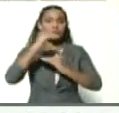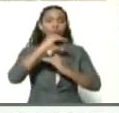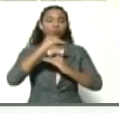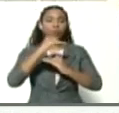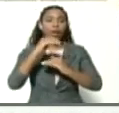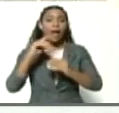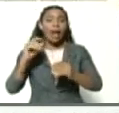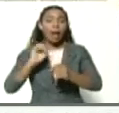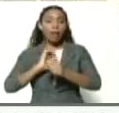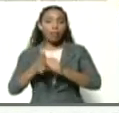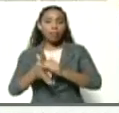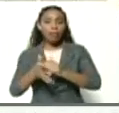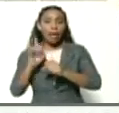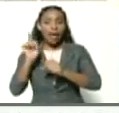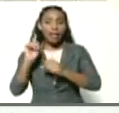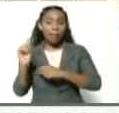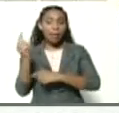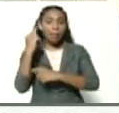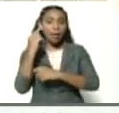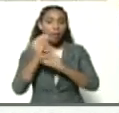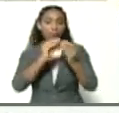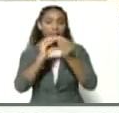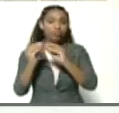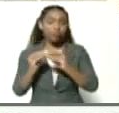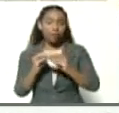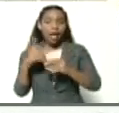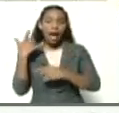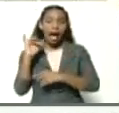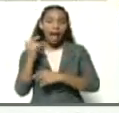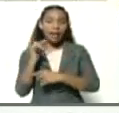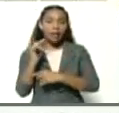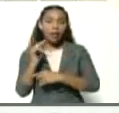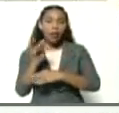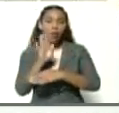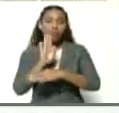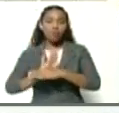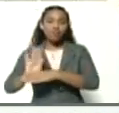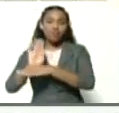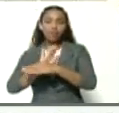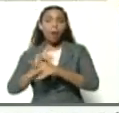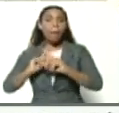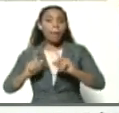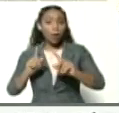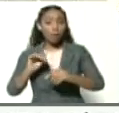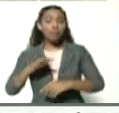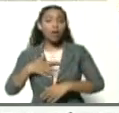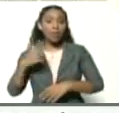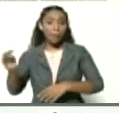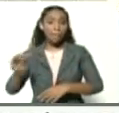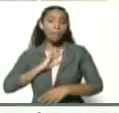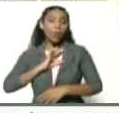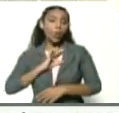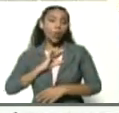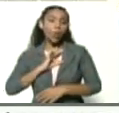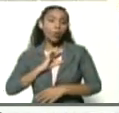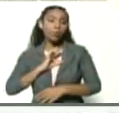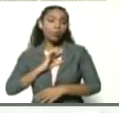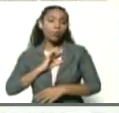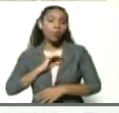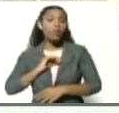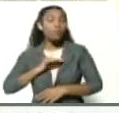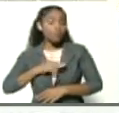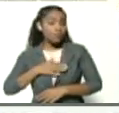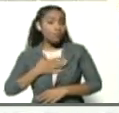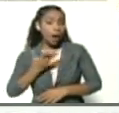del coronavirus, esa primera generación, tiene efectos protectores. Pero te puedes contagiar.